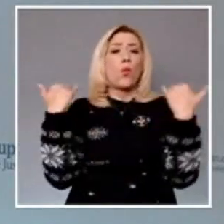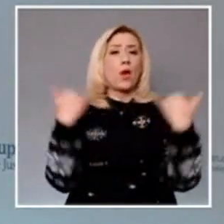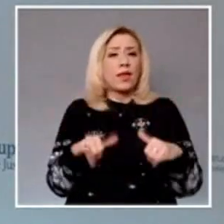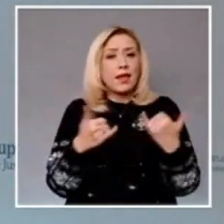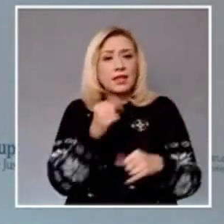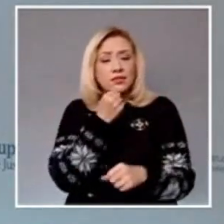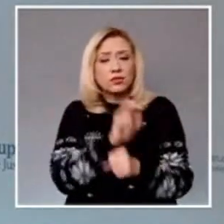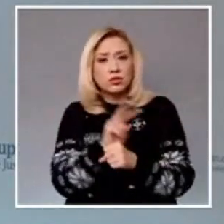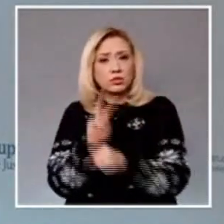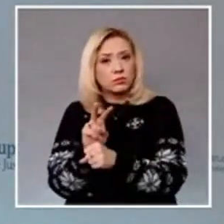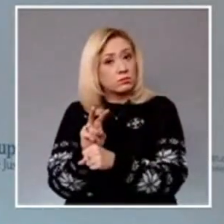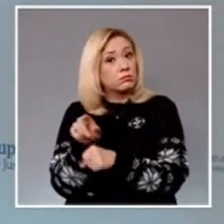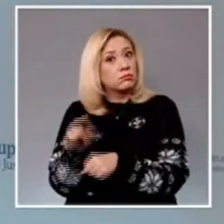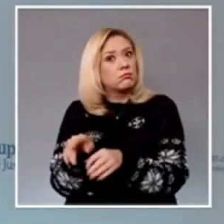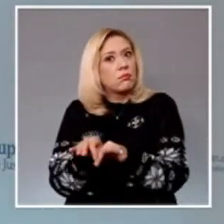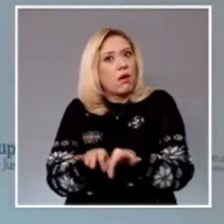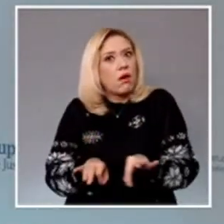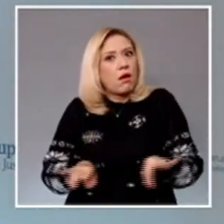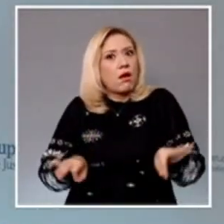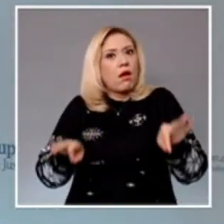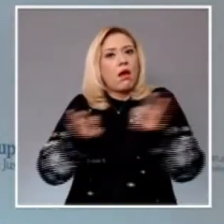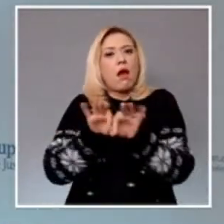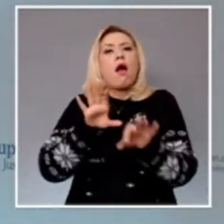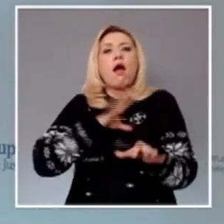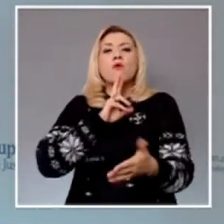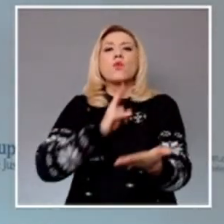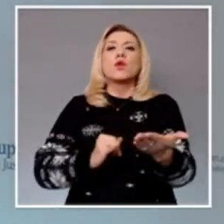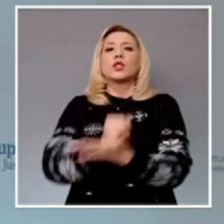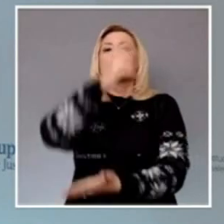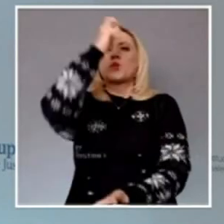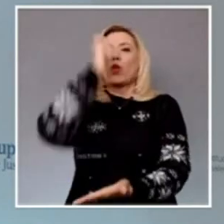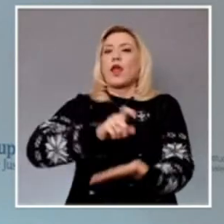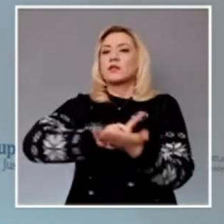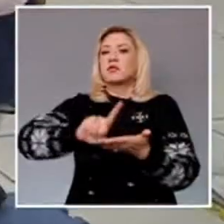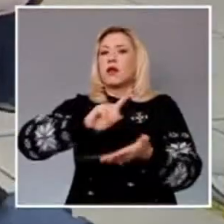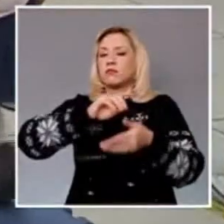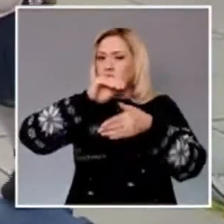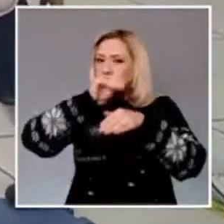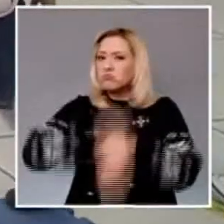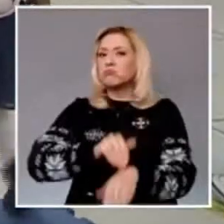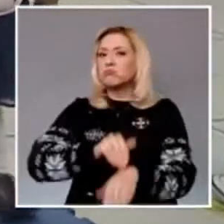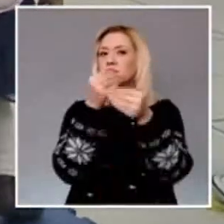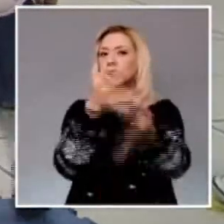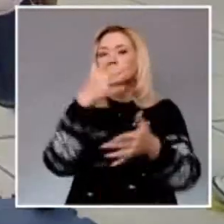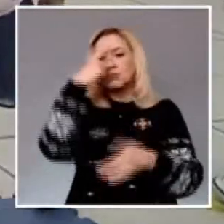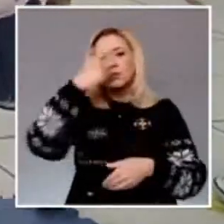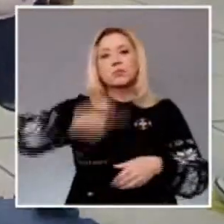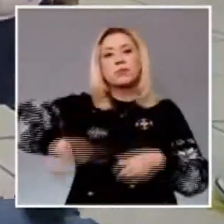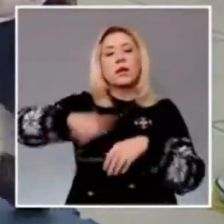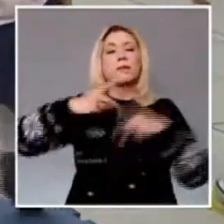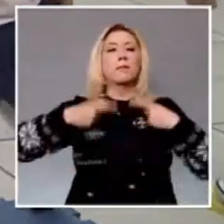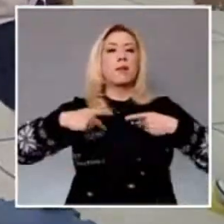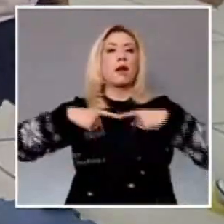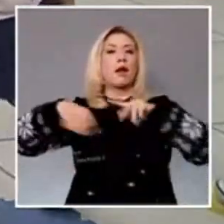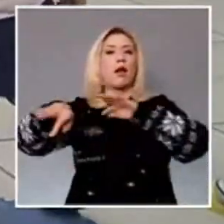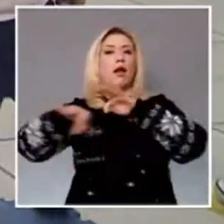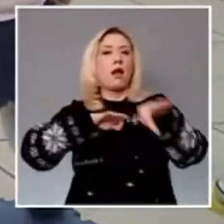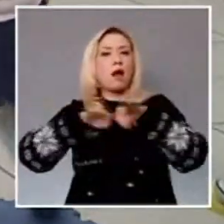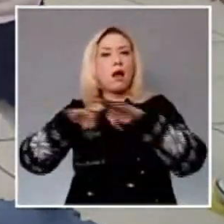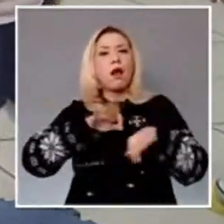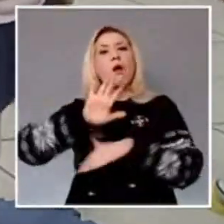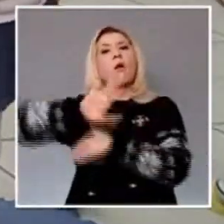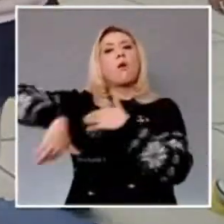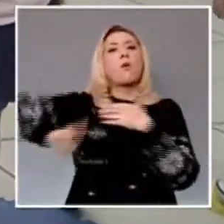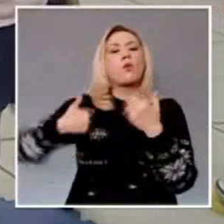las decisiones del máximo tribunal en torno al derecho de personas trabajadoras de contar con el servicio de guarderías. Los casos que ha resuelto